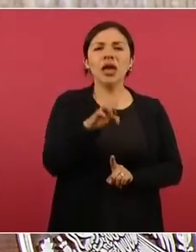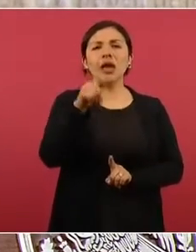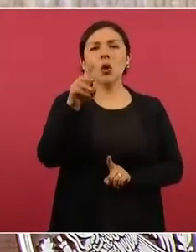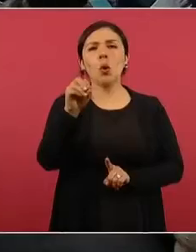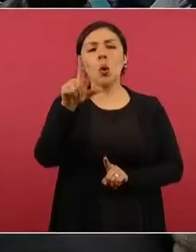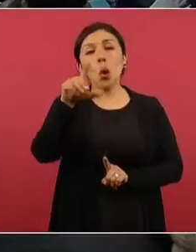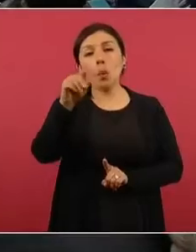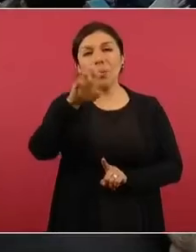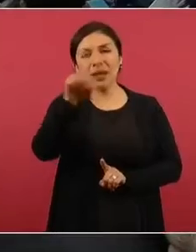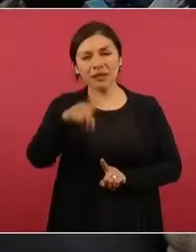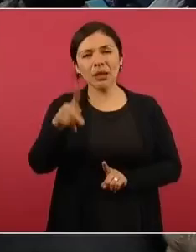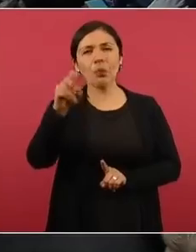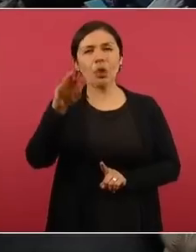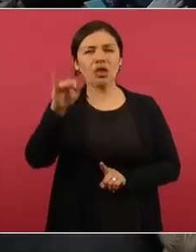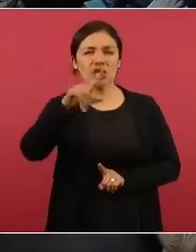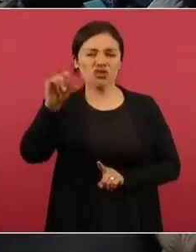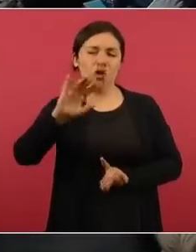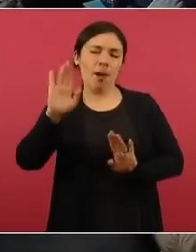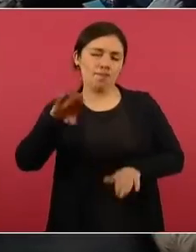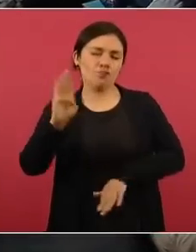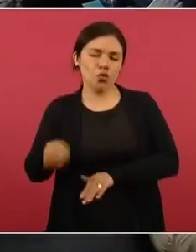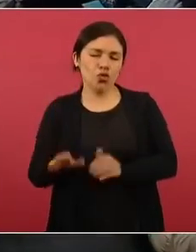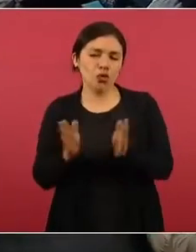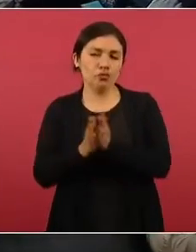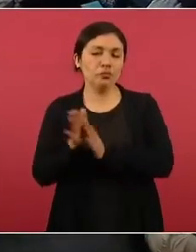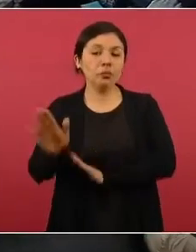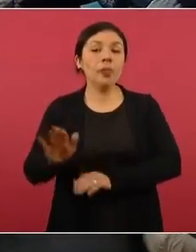Portillo, el finado José López Portillo,